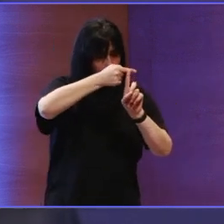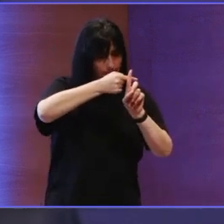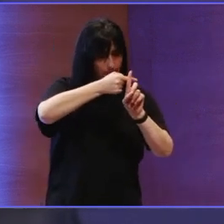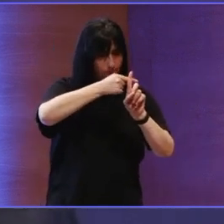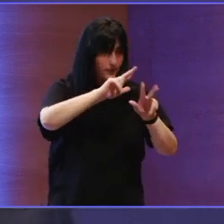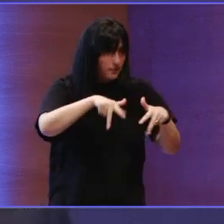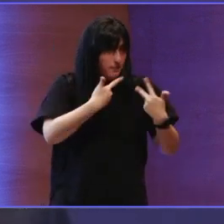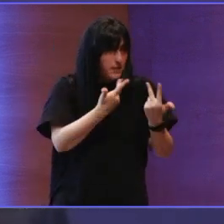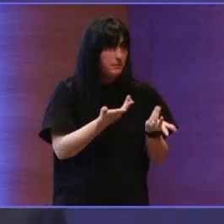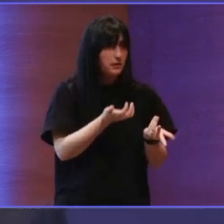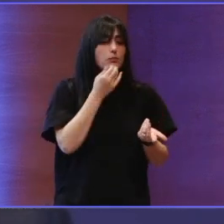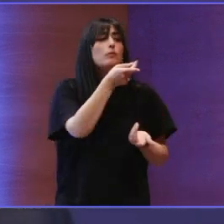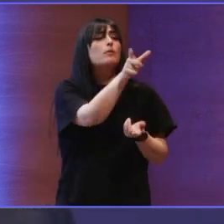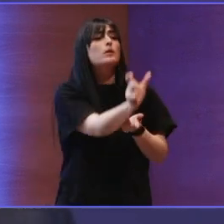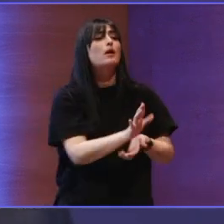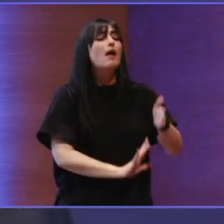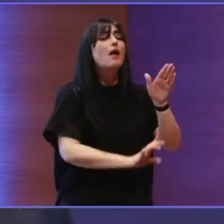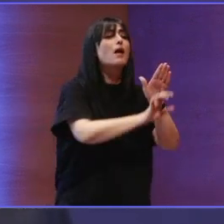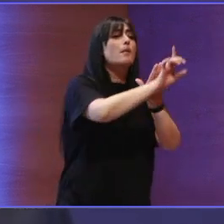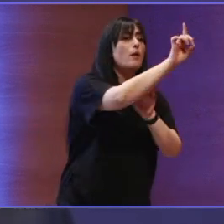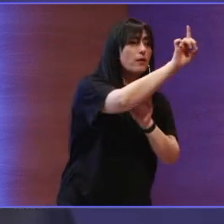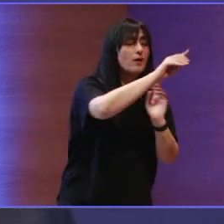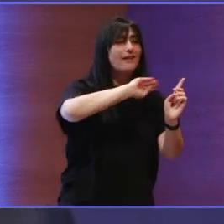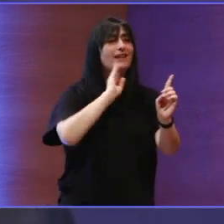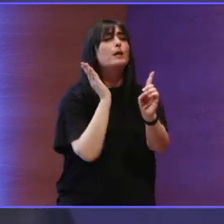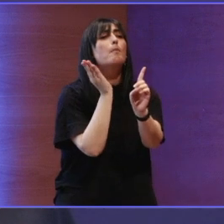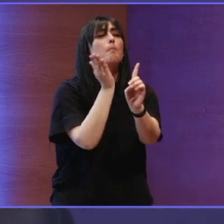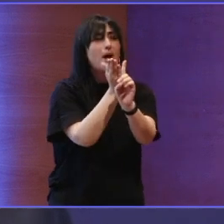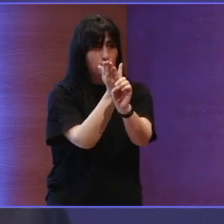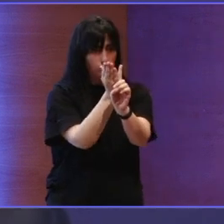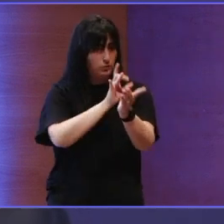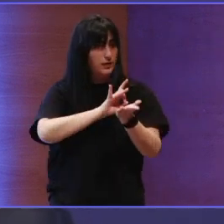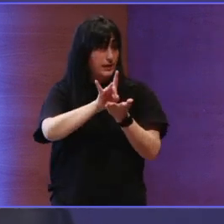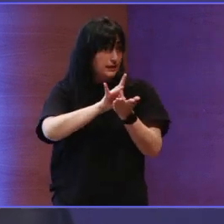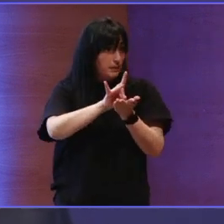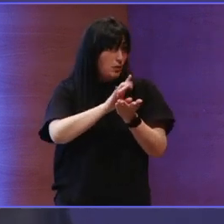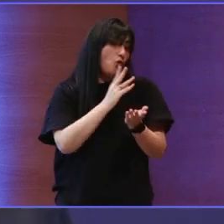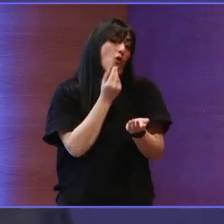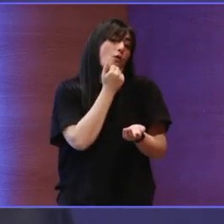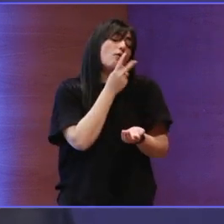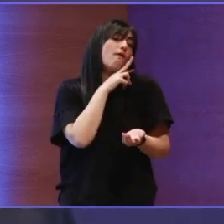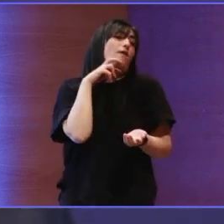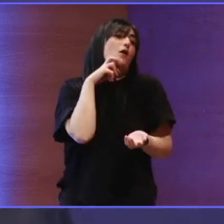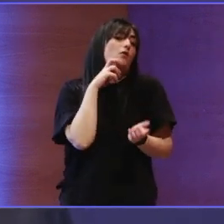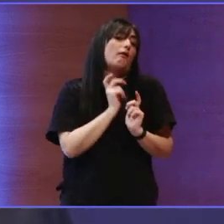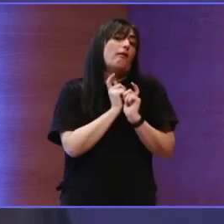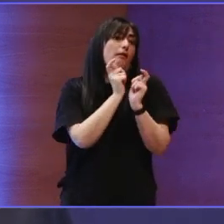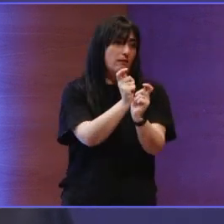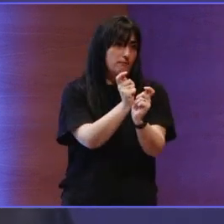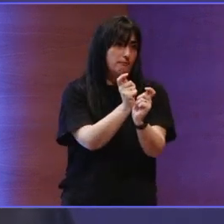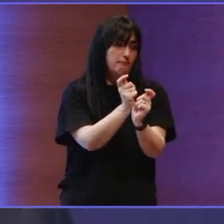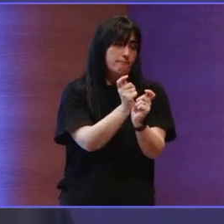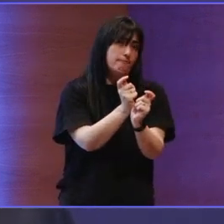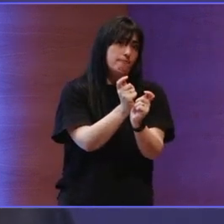eh las evoluciones de las personas el impacto que nuestros servicios el valor añadido que nuestros servicios tienen en cada una